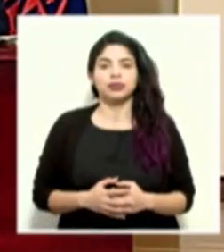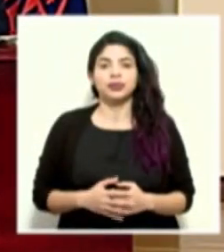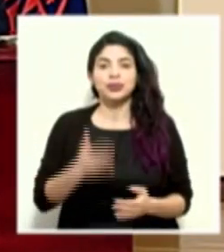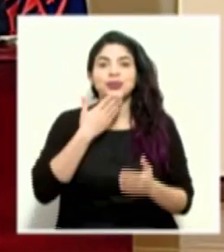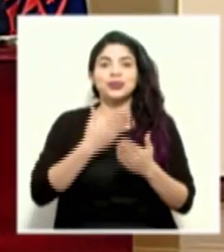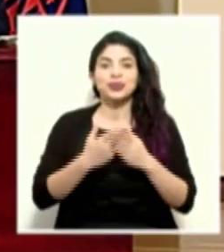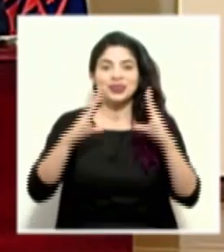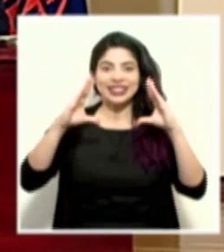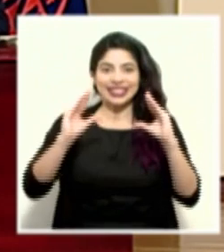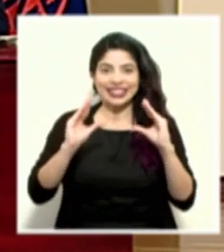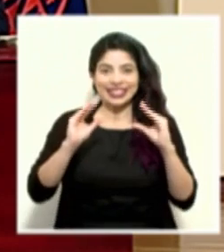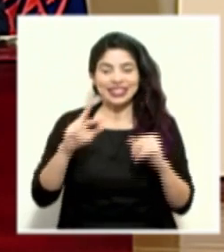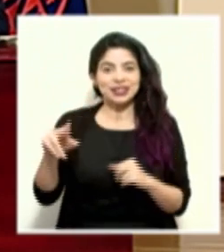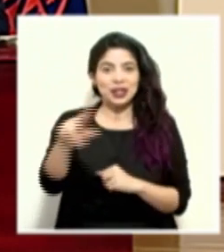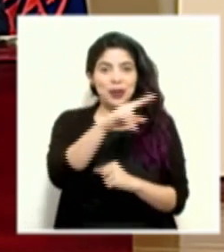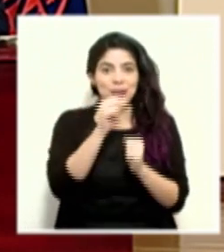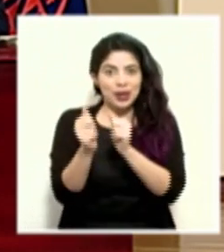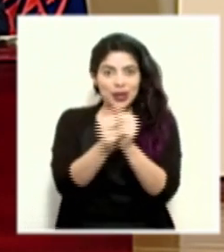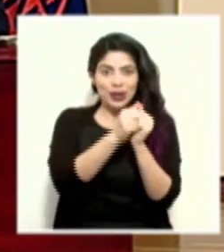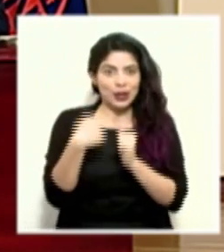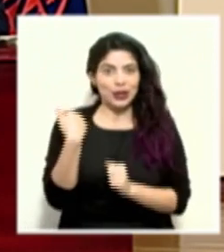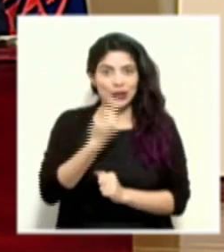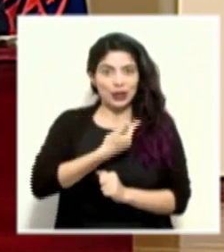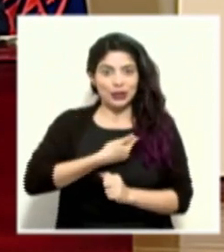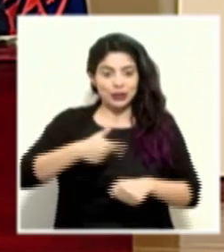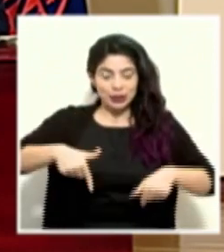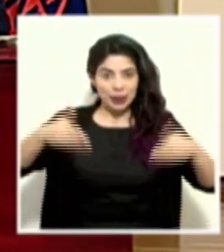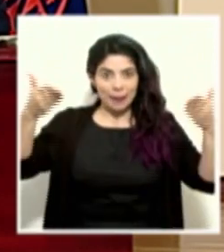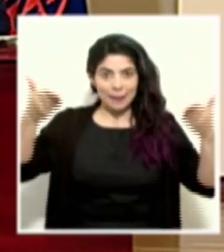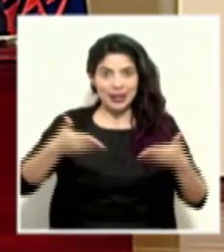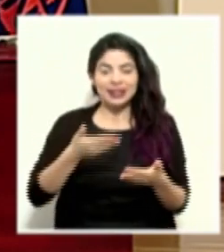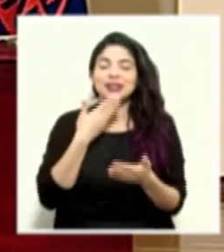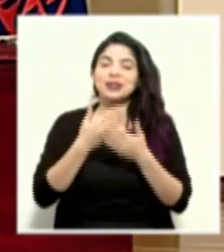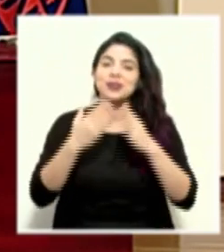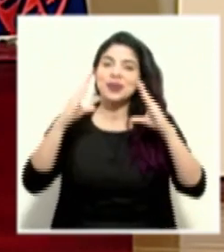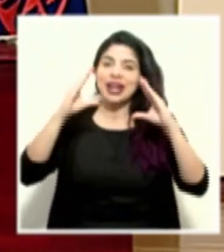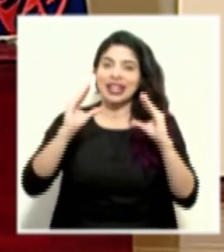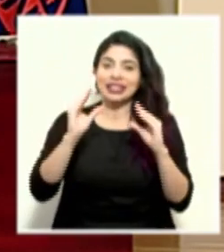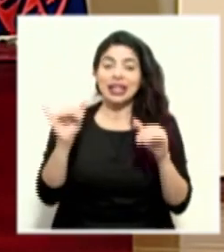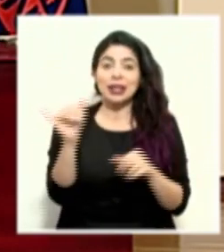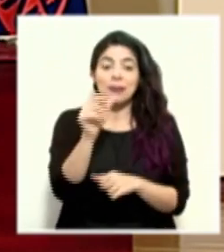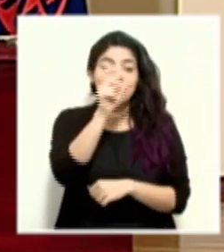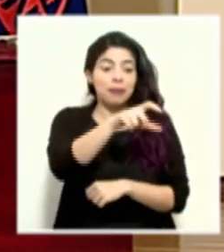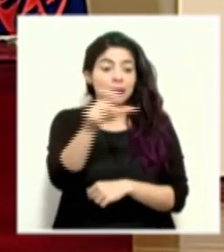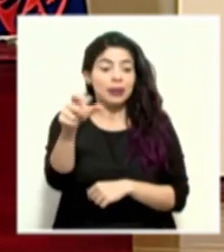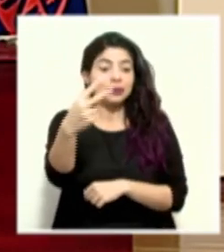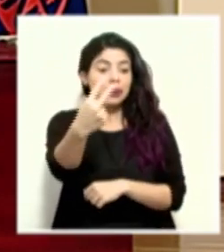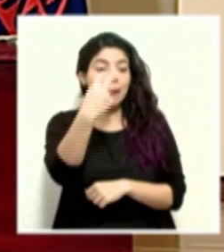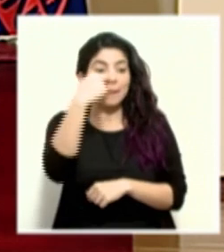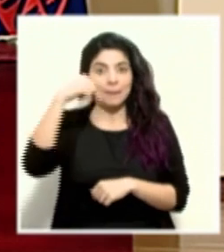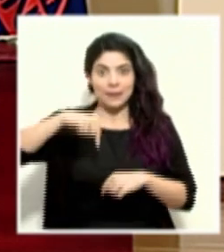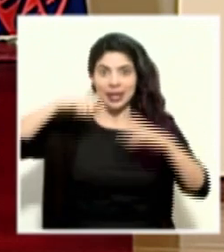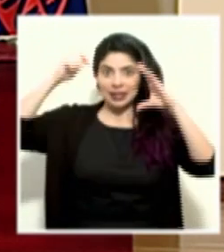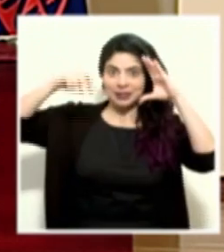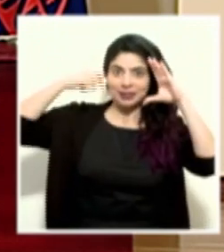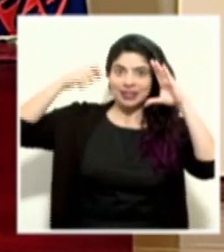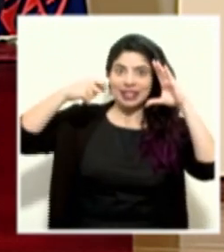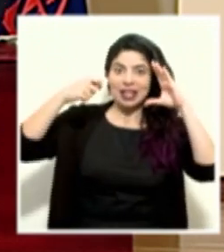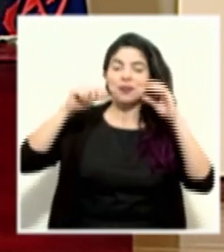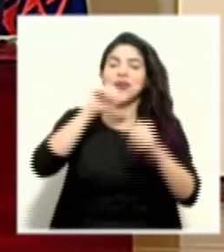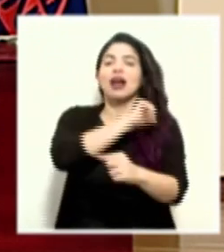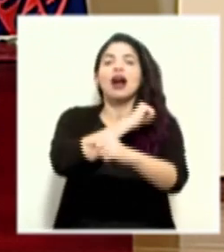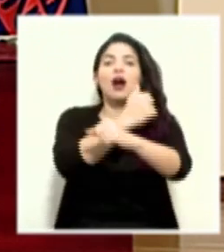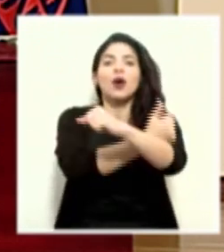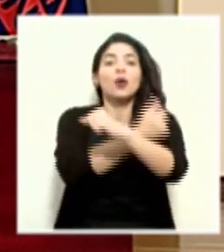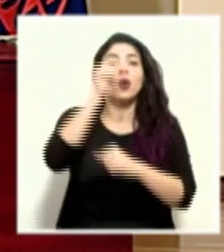Muy buenas tardes a los colegas que nos acompañan de manera presencial y muy buenas tardes a quienes nos sintonizan en esta transmisión en donde